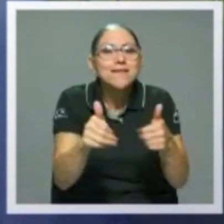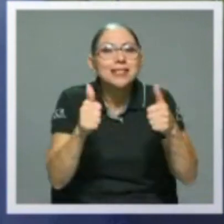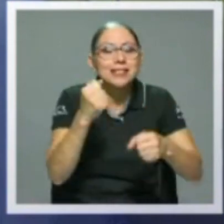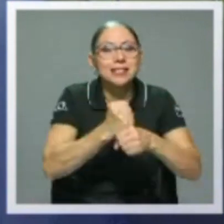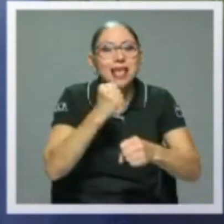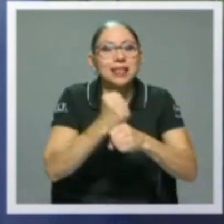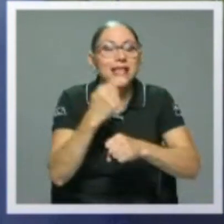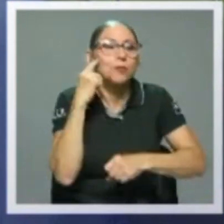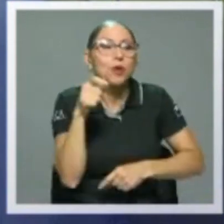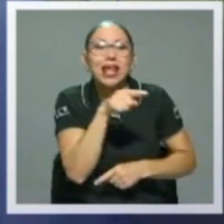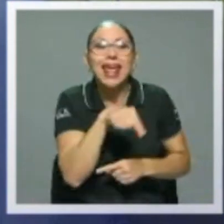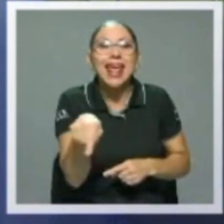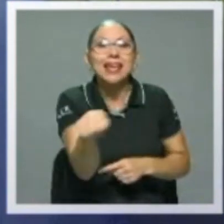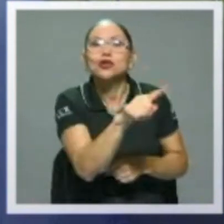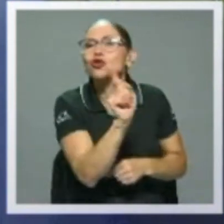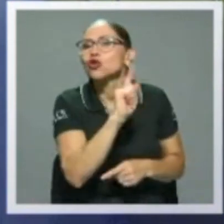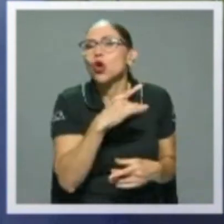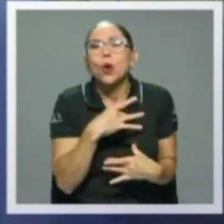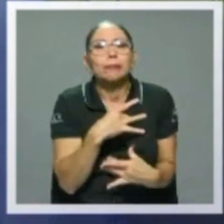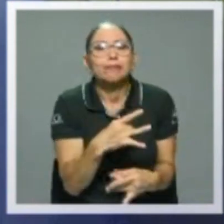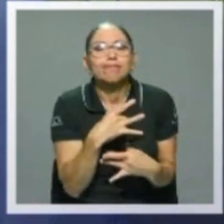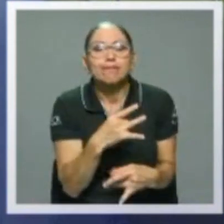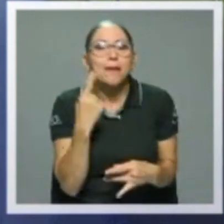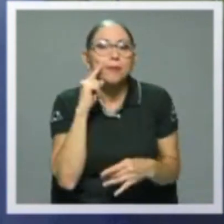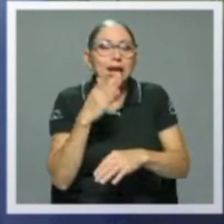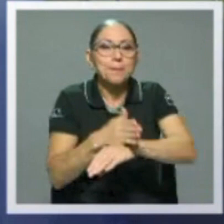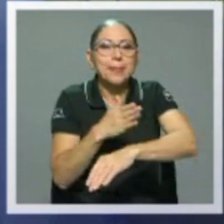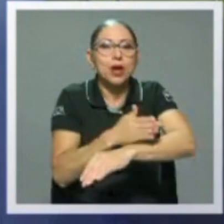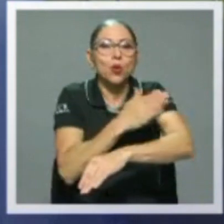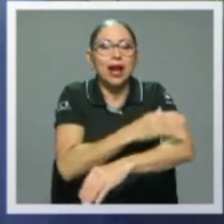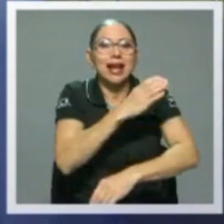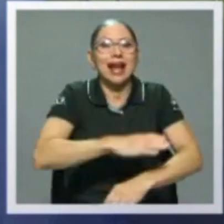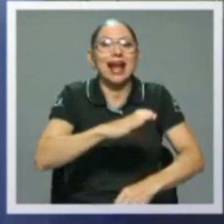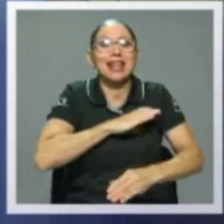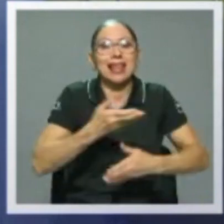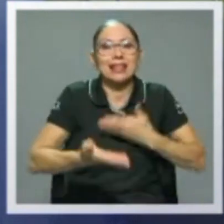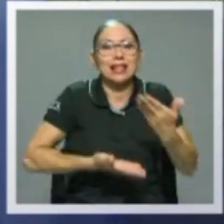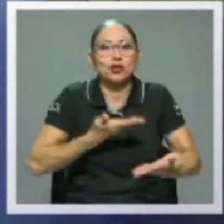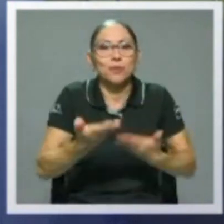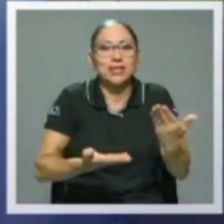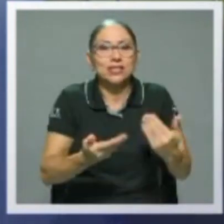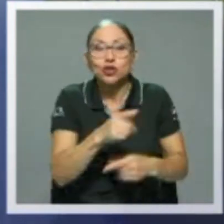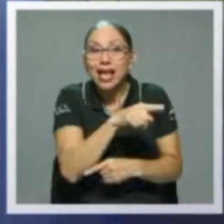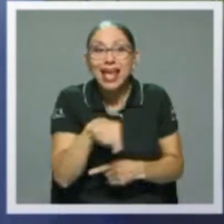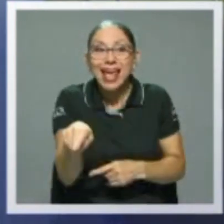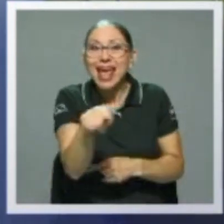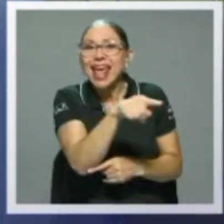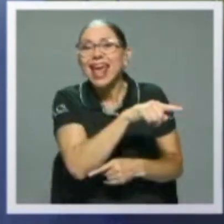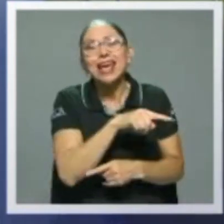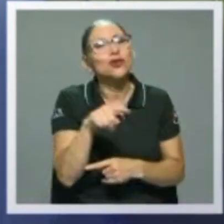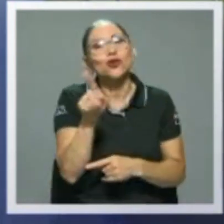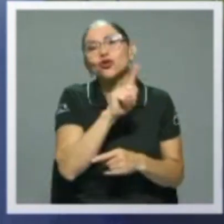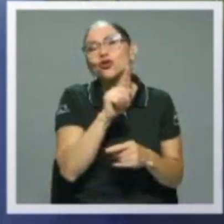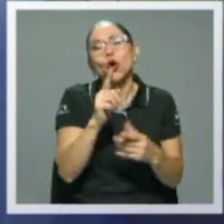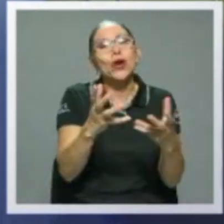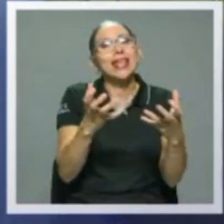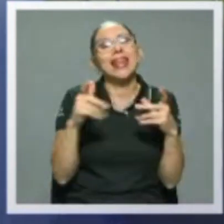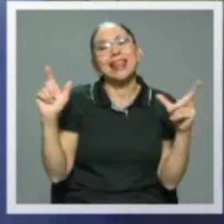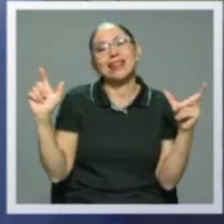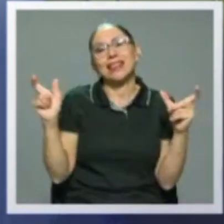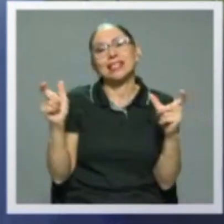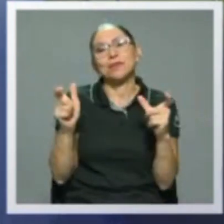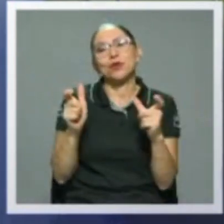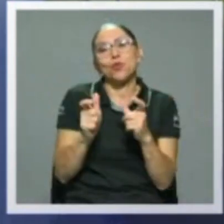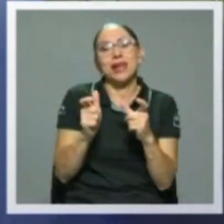por mejorar la calidad de los servicios, ni mejorar, ni disminuir los costos que tienen